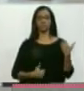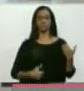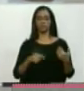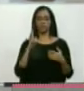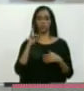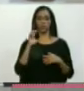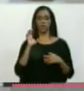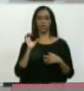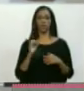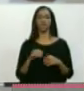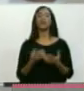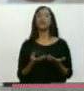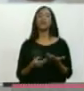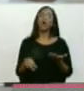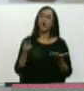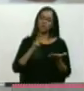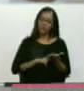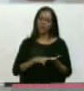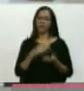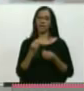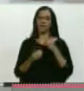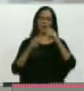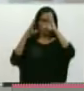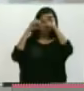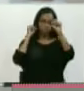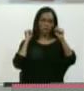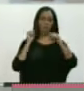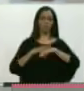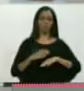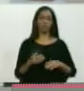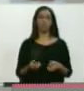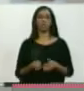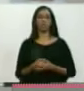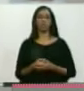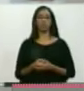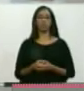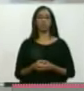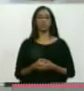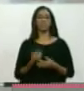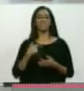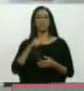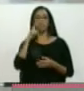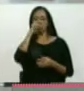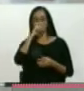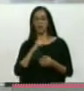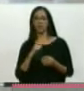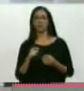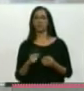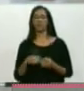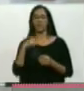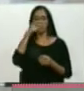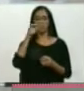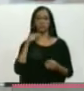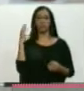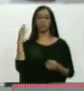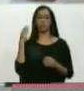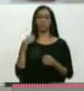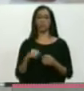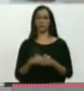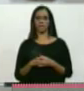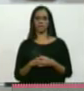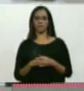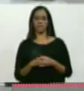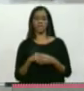Duque que restablezca los consulados, porque ya llevamos más de un año que la población colombiana que reside